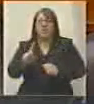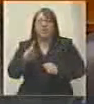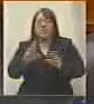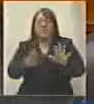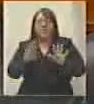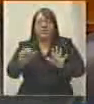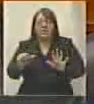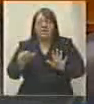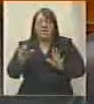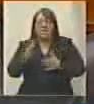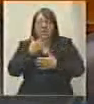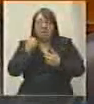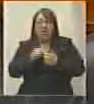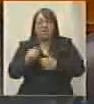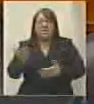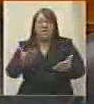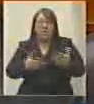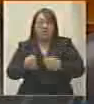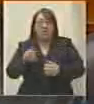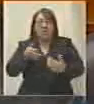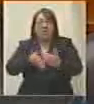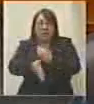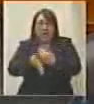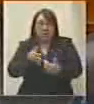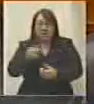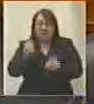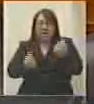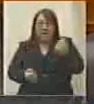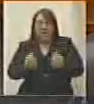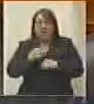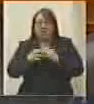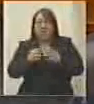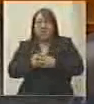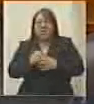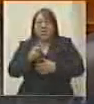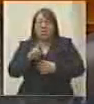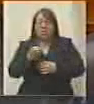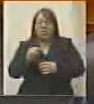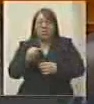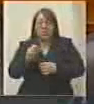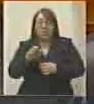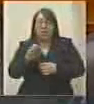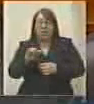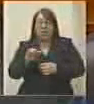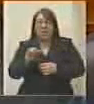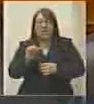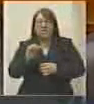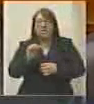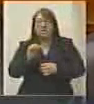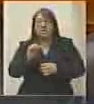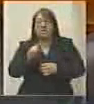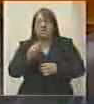27-31-96, mejoramiento del servicio de transitabilidad vehicular en las rutas PI-107,